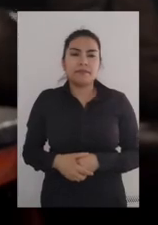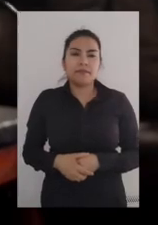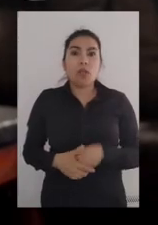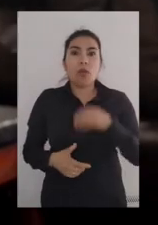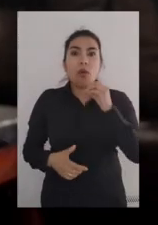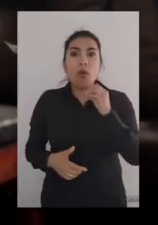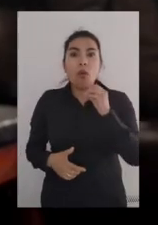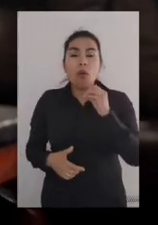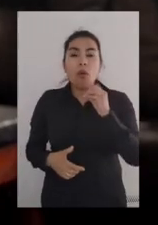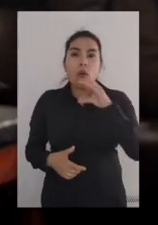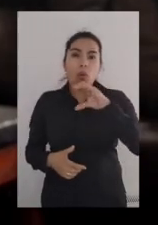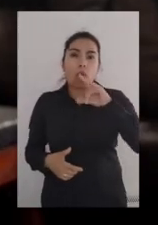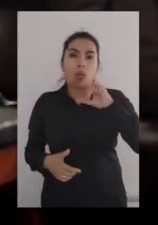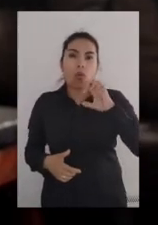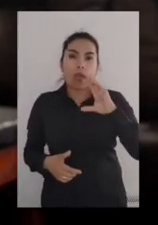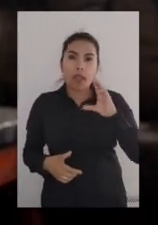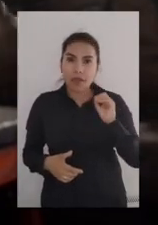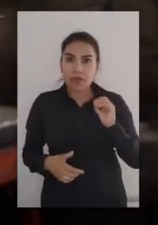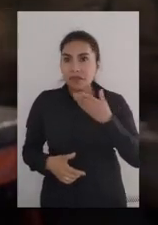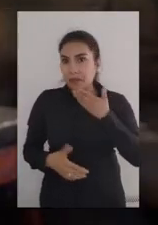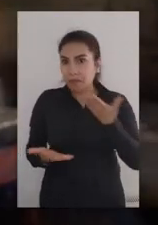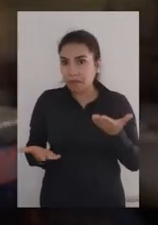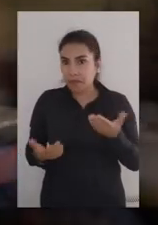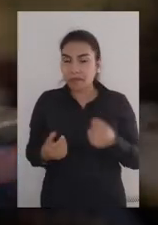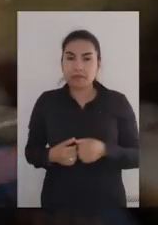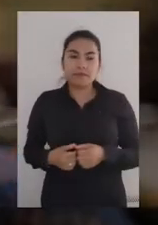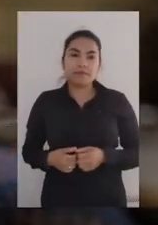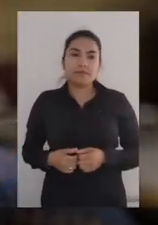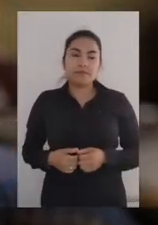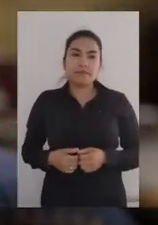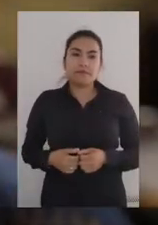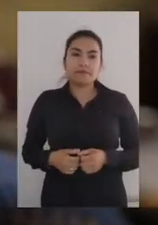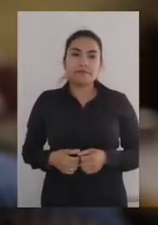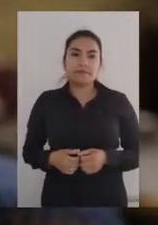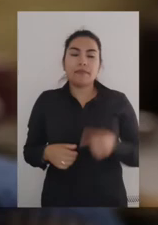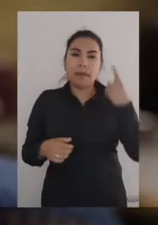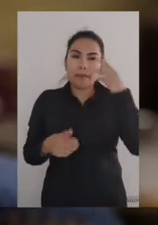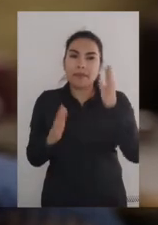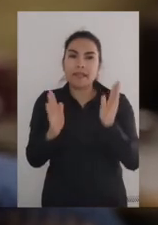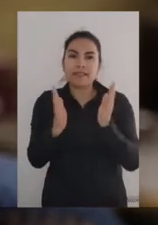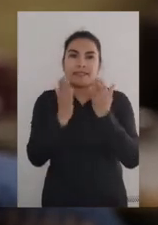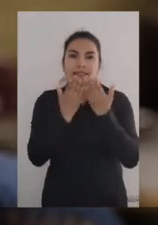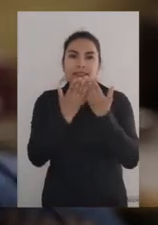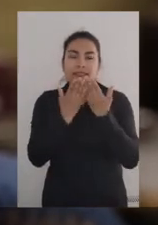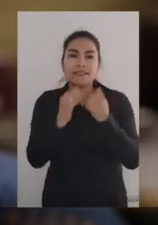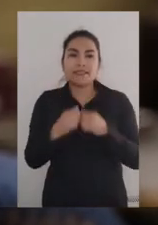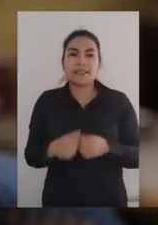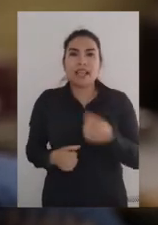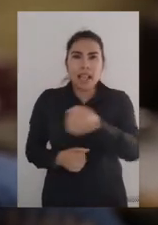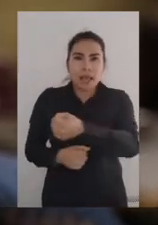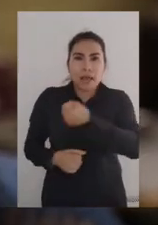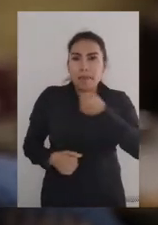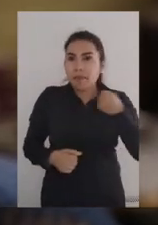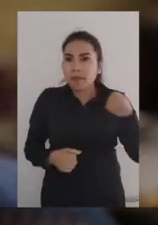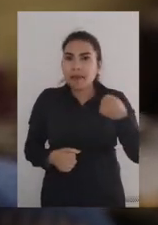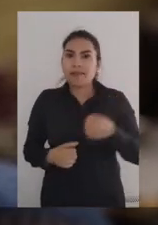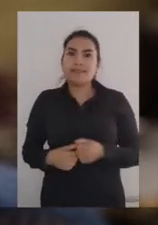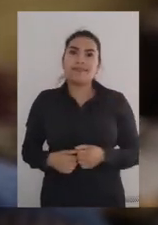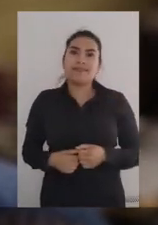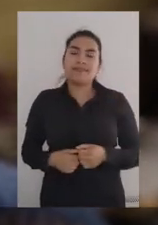el juego los cuero de lo para cerrarla cuanto se abre la puerta y